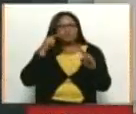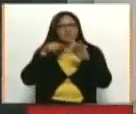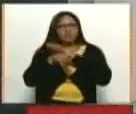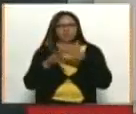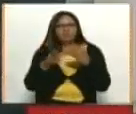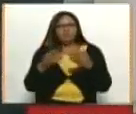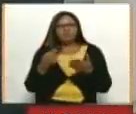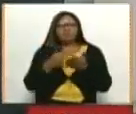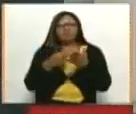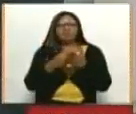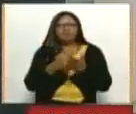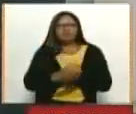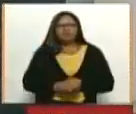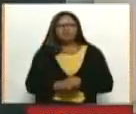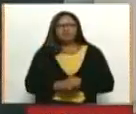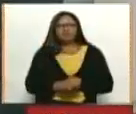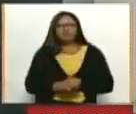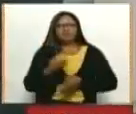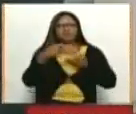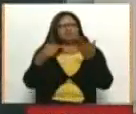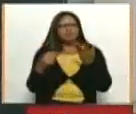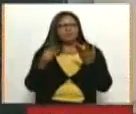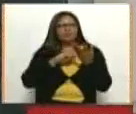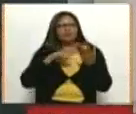las finanzas. Hay una cantidad de activos de la República